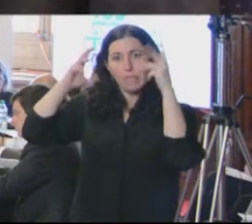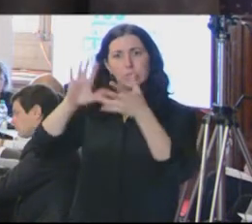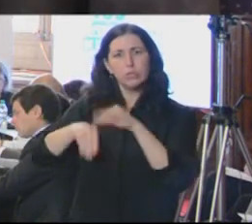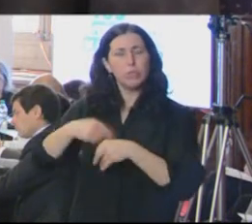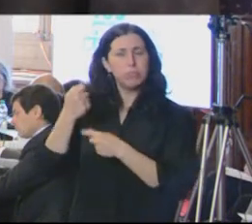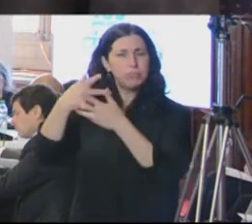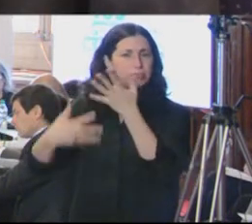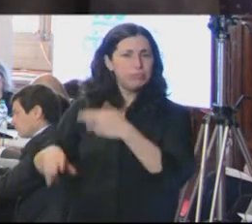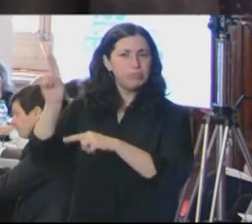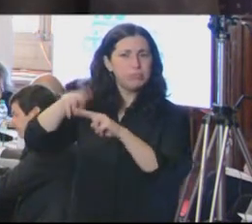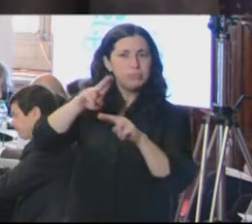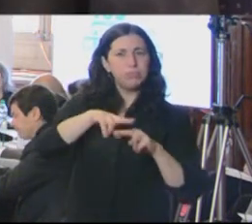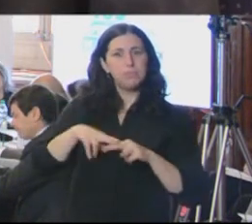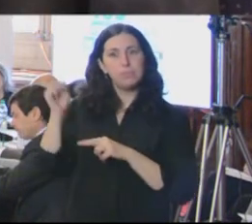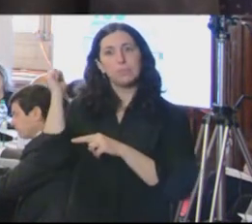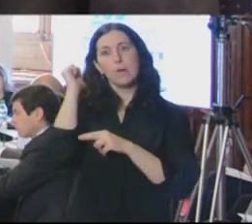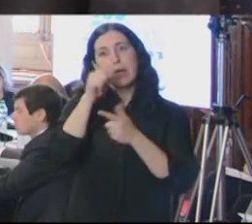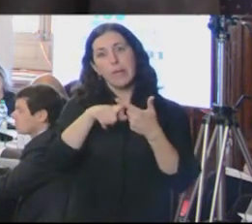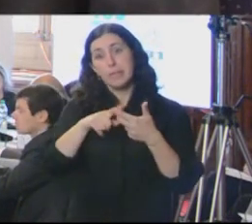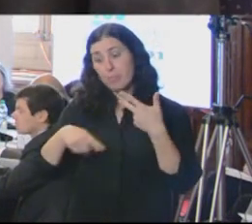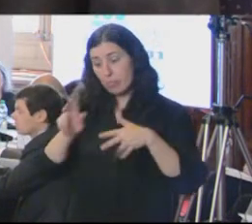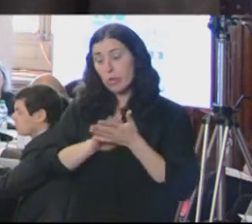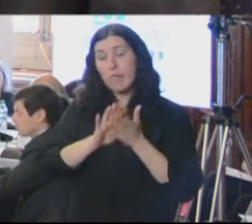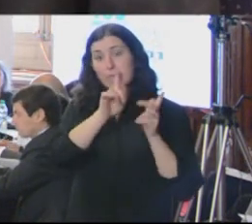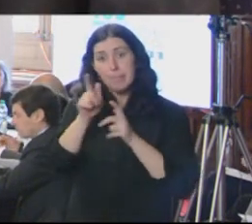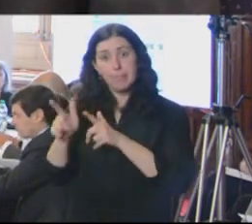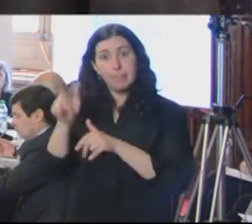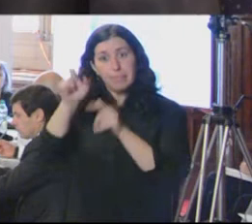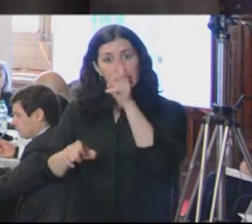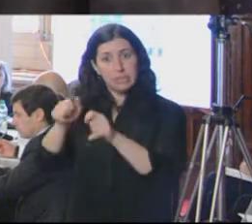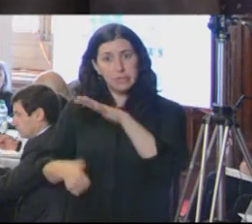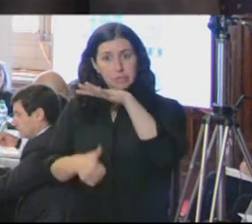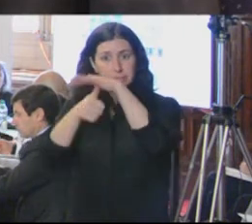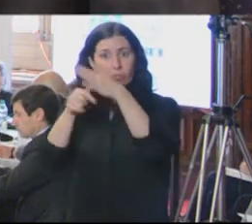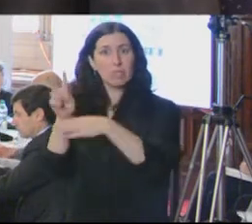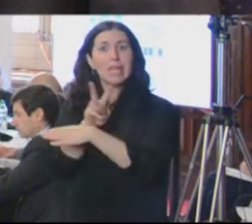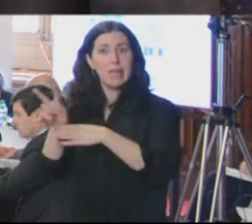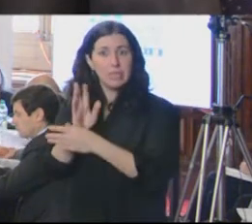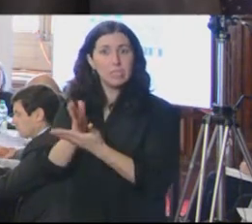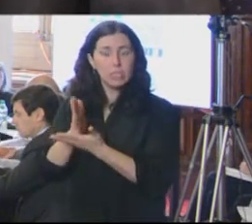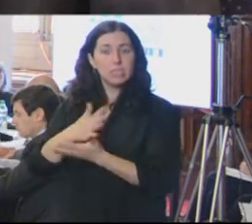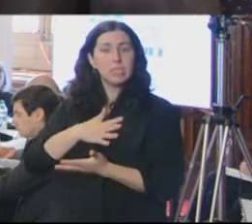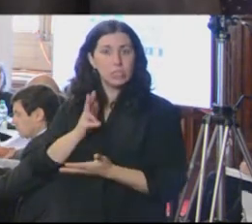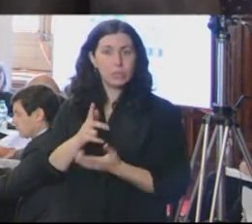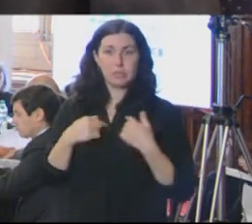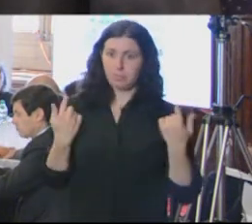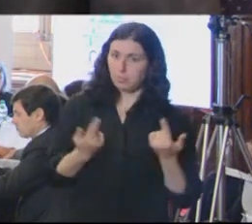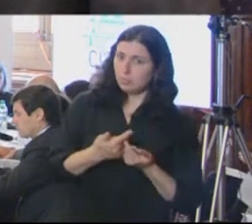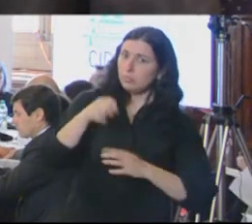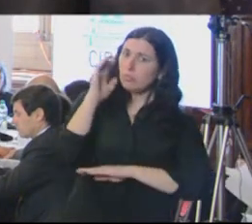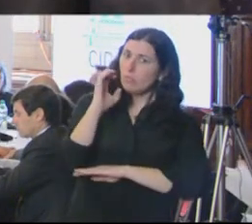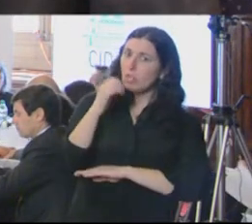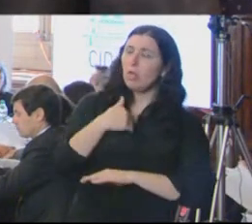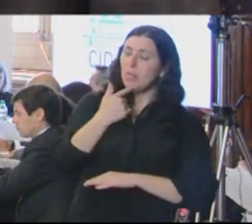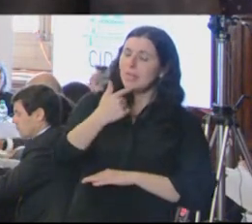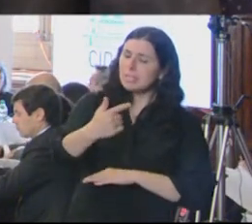homicidios que puedan cometerse respecto de estos defensores y defensoras. Y señala que frente a este